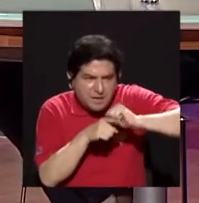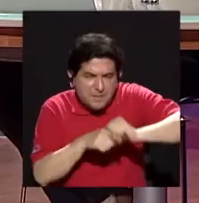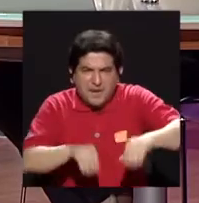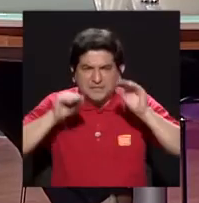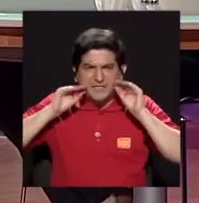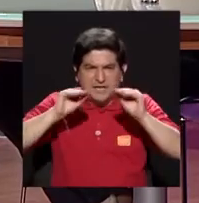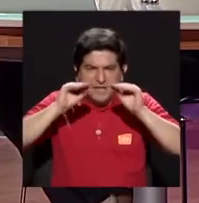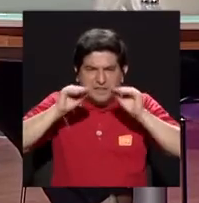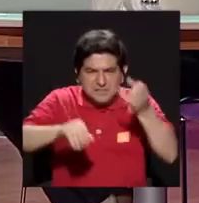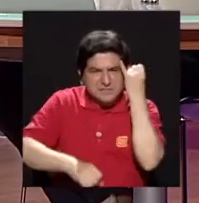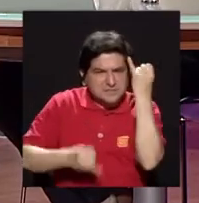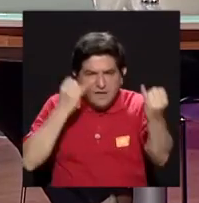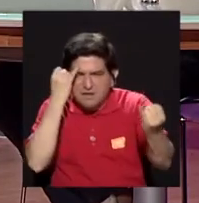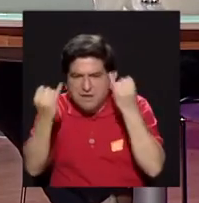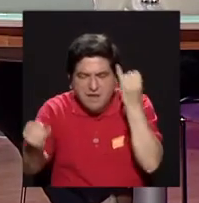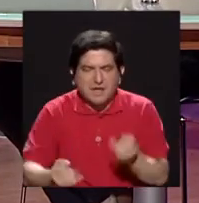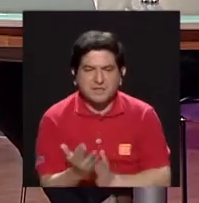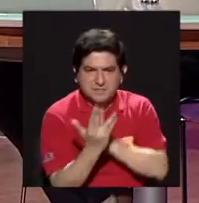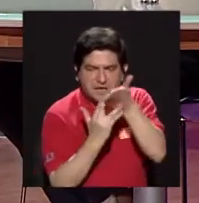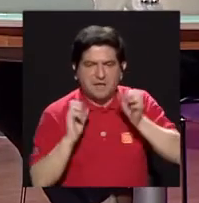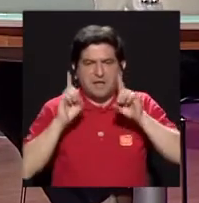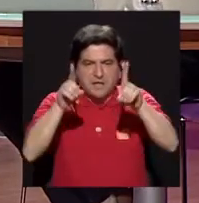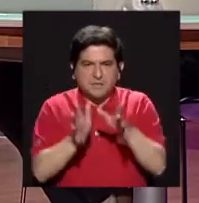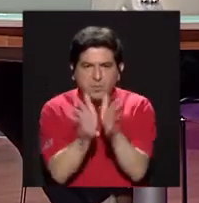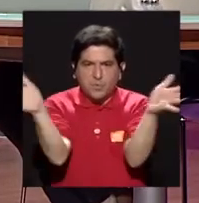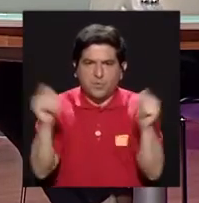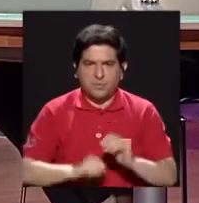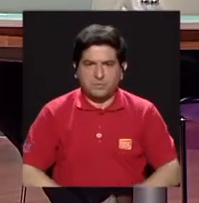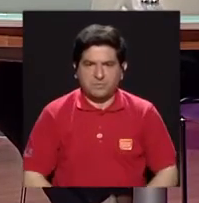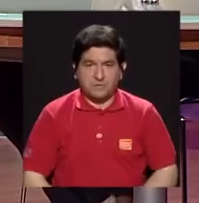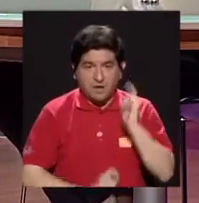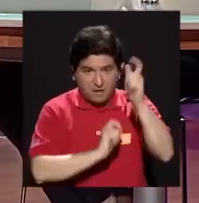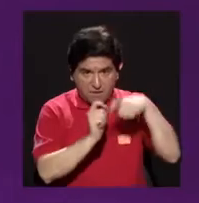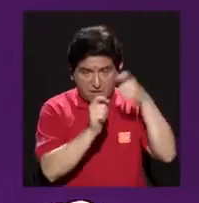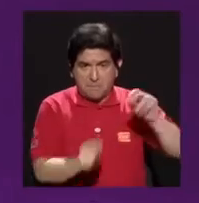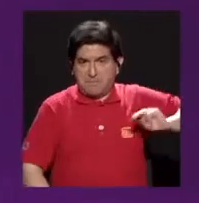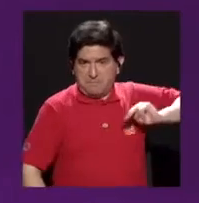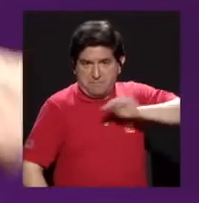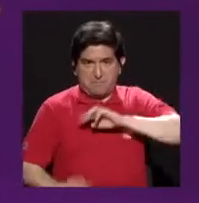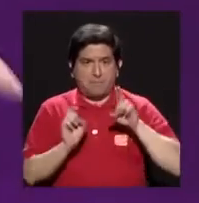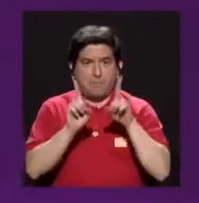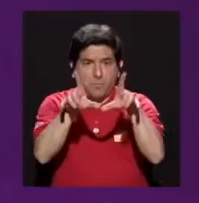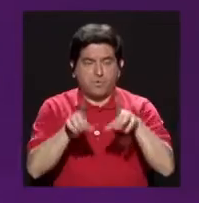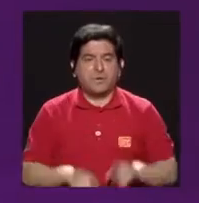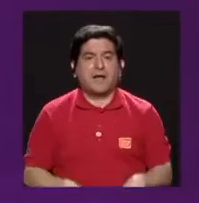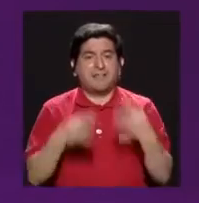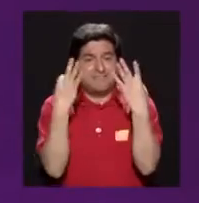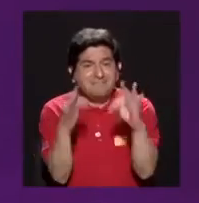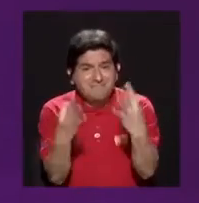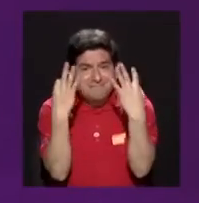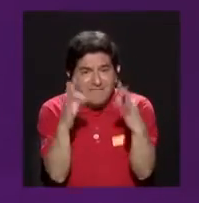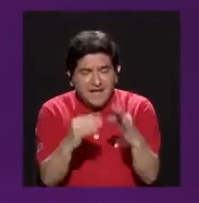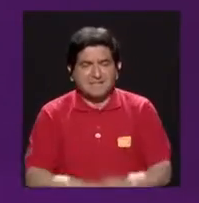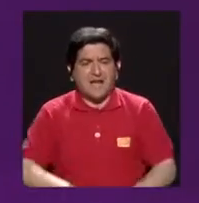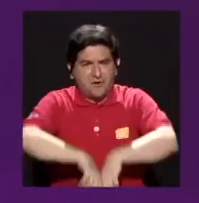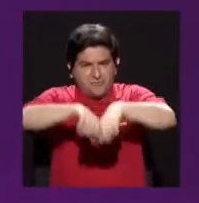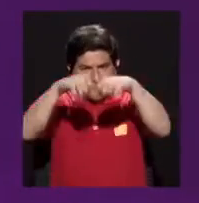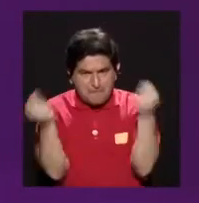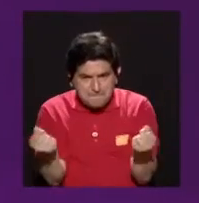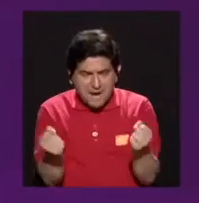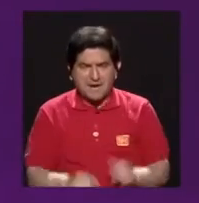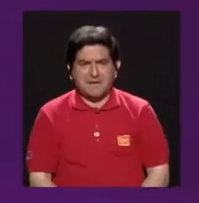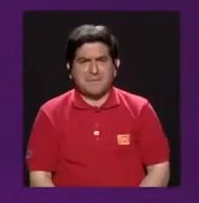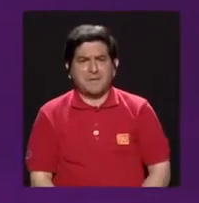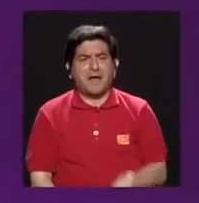ideológico, digamos, que se ha producido a través de la educación pública. Más bien, justamente, que el Ministerio de Educación trate de romper, ¿verdad?, con ese